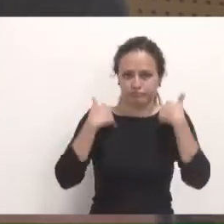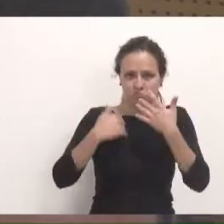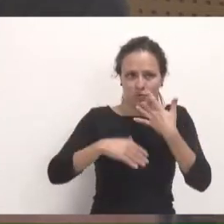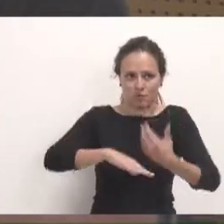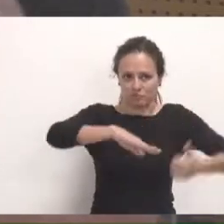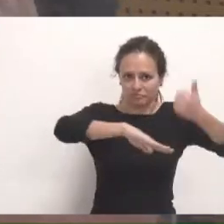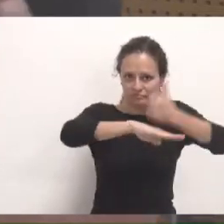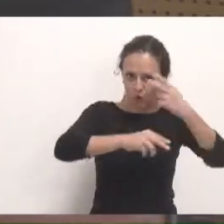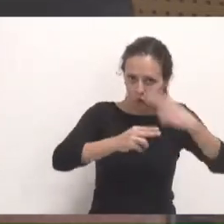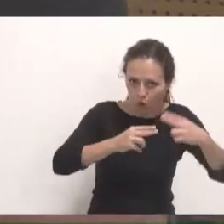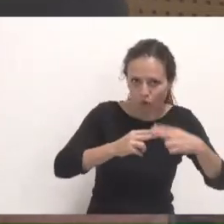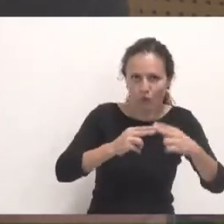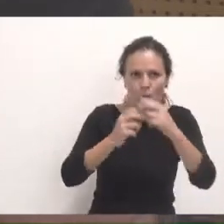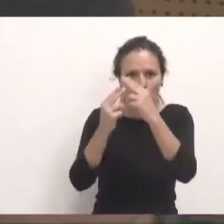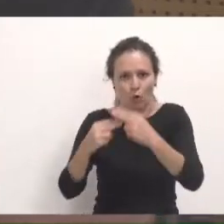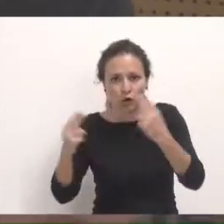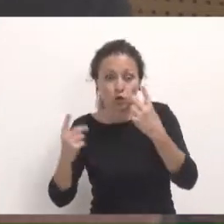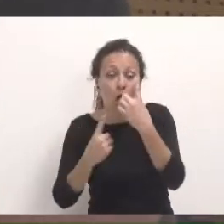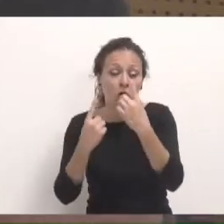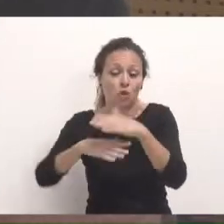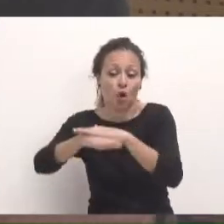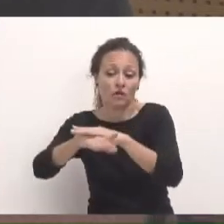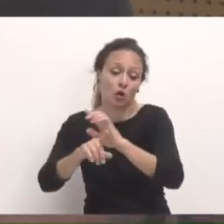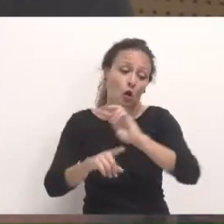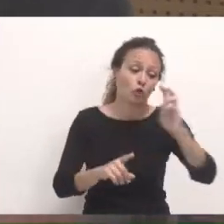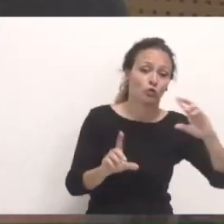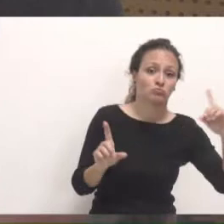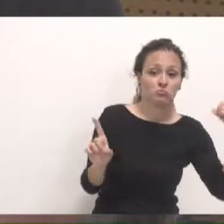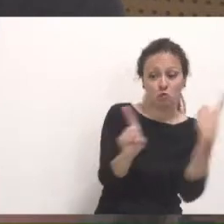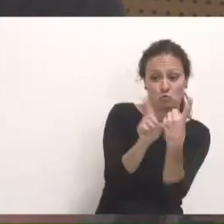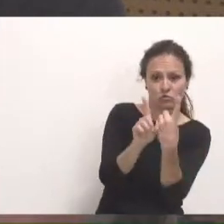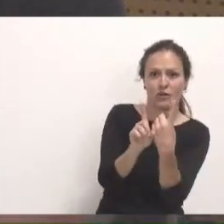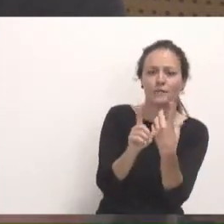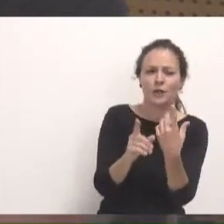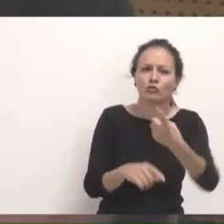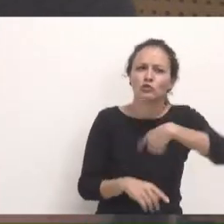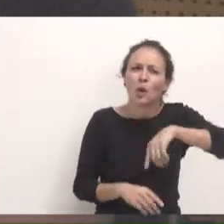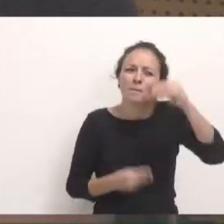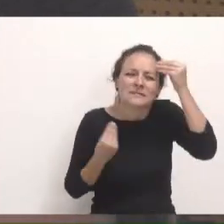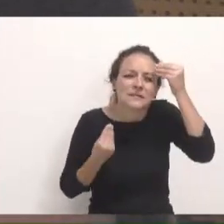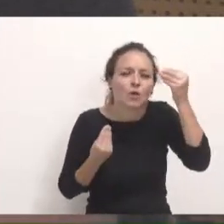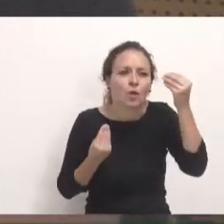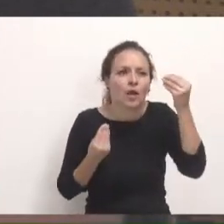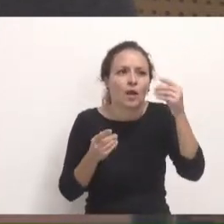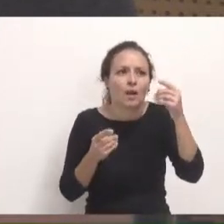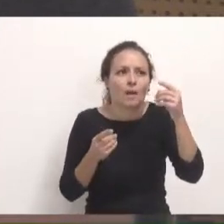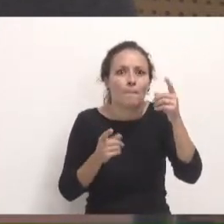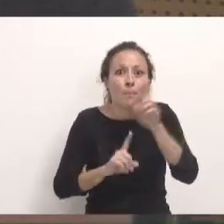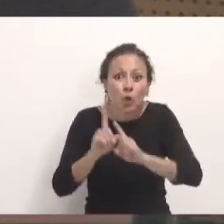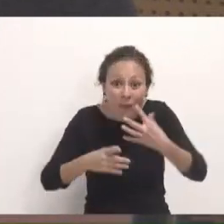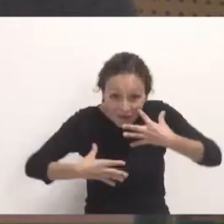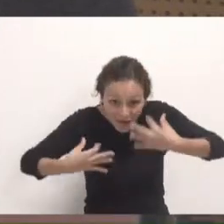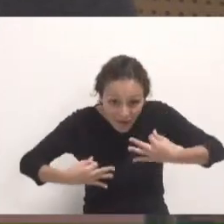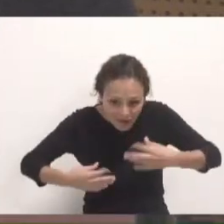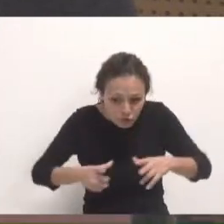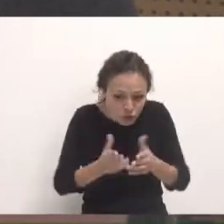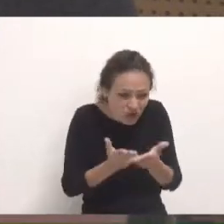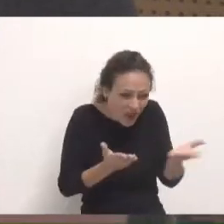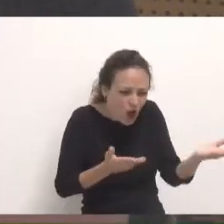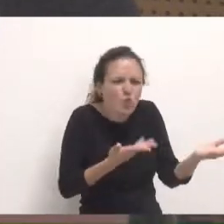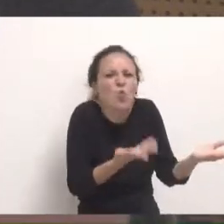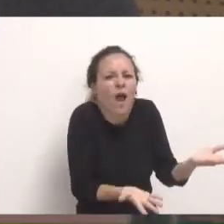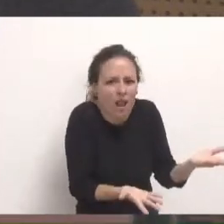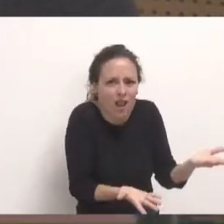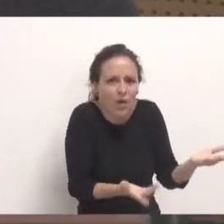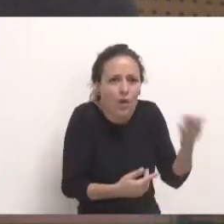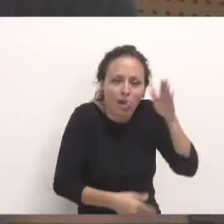alguna responsabilidad pública, unos de gobierno, otros de oposición, es preguntarnos cuáles son los problemas. ¿Cuáles son los problemas reales y prioritarios que tiene nuestra sociedad? Y